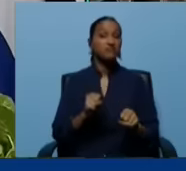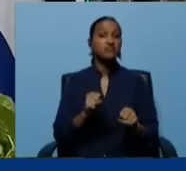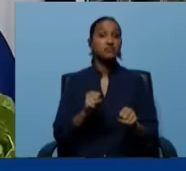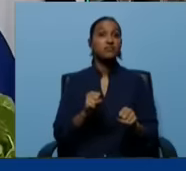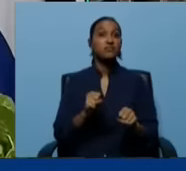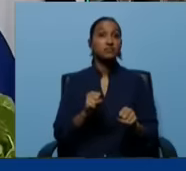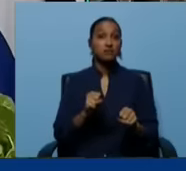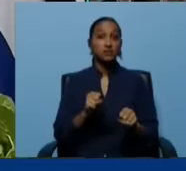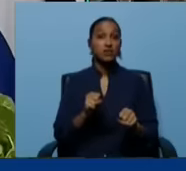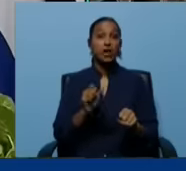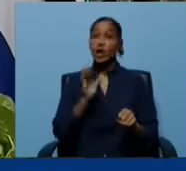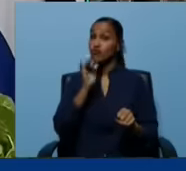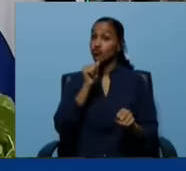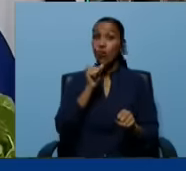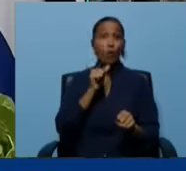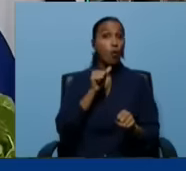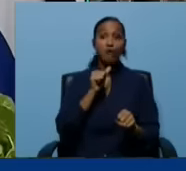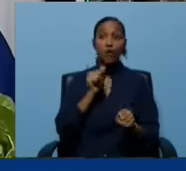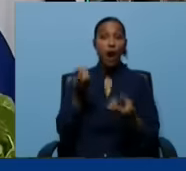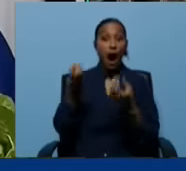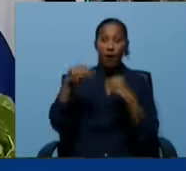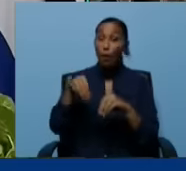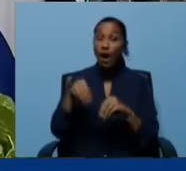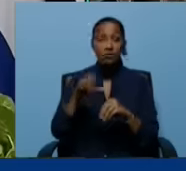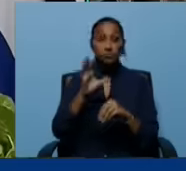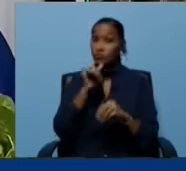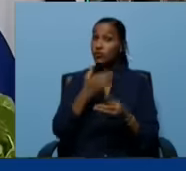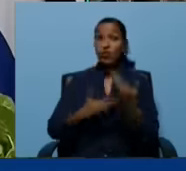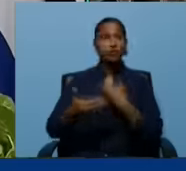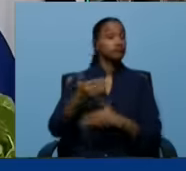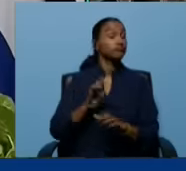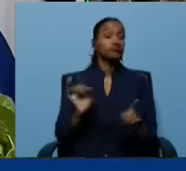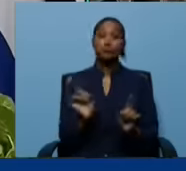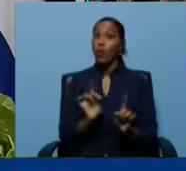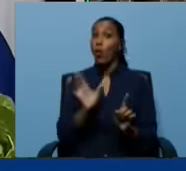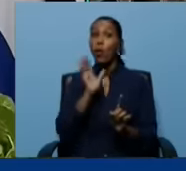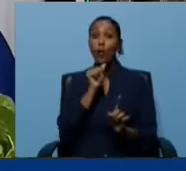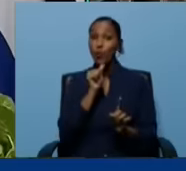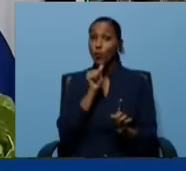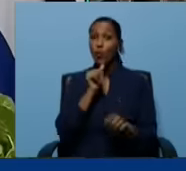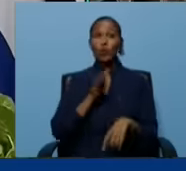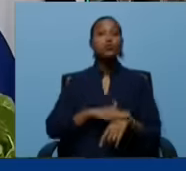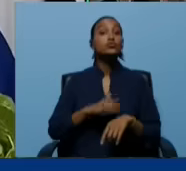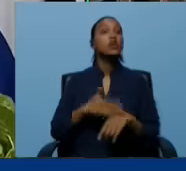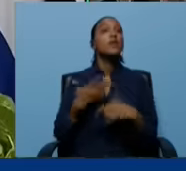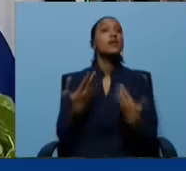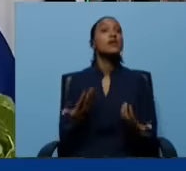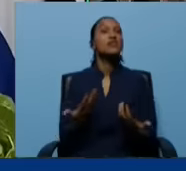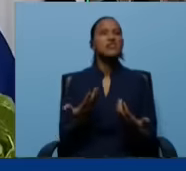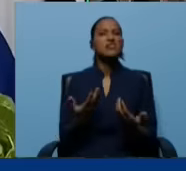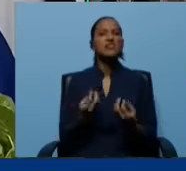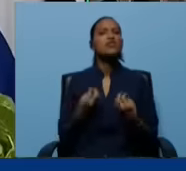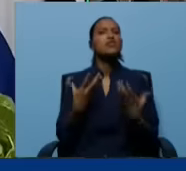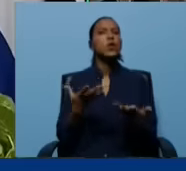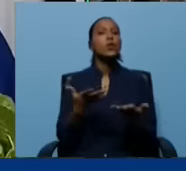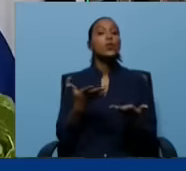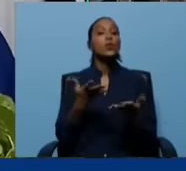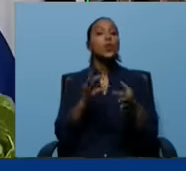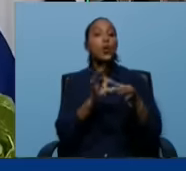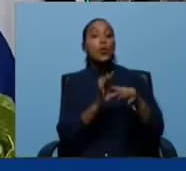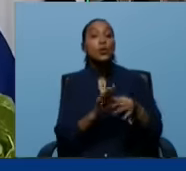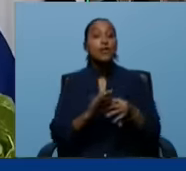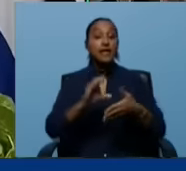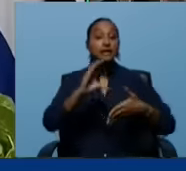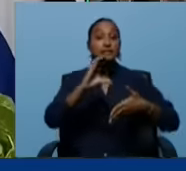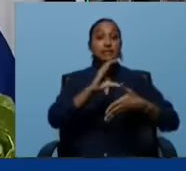1854. Ahí no hubo negociación. Ahí lo que se dio fue una unidad centroamericana, porque se